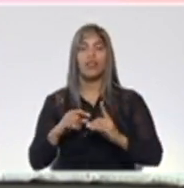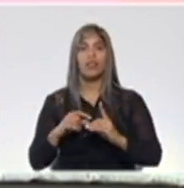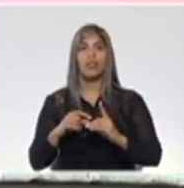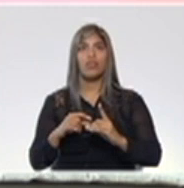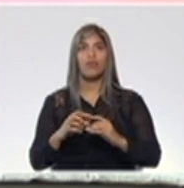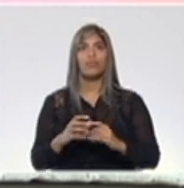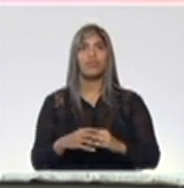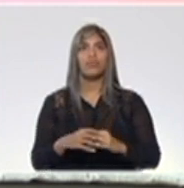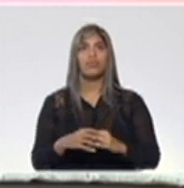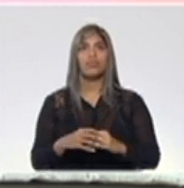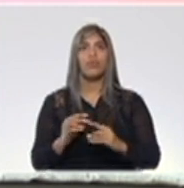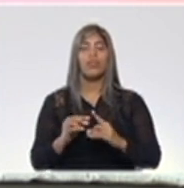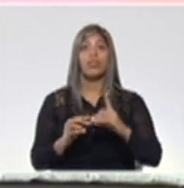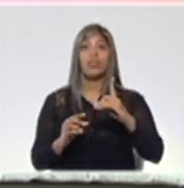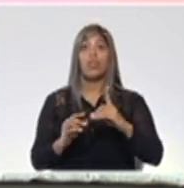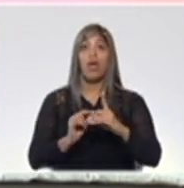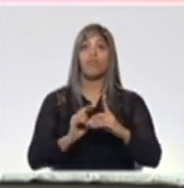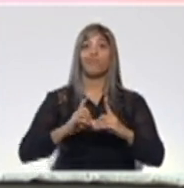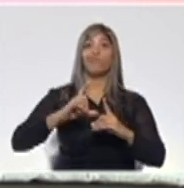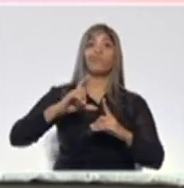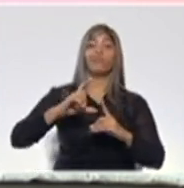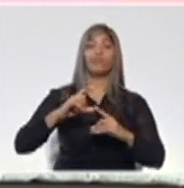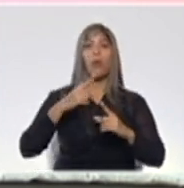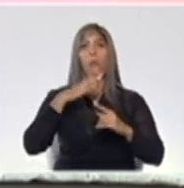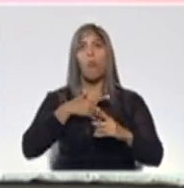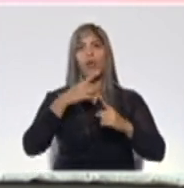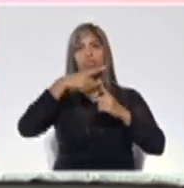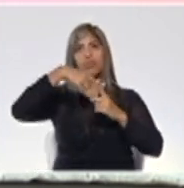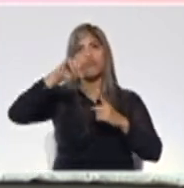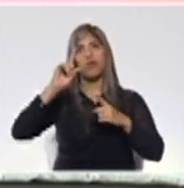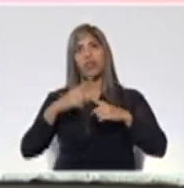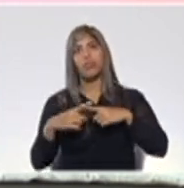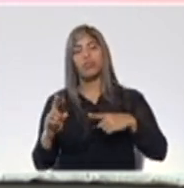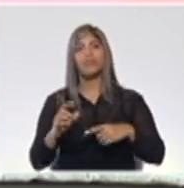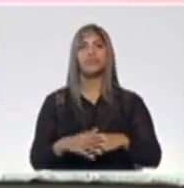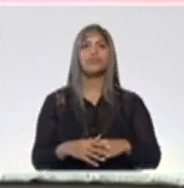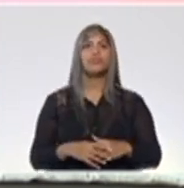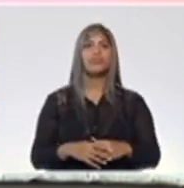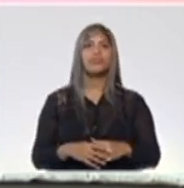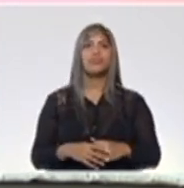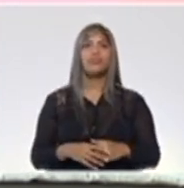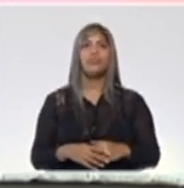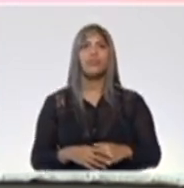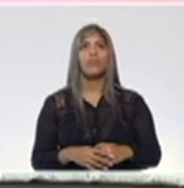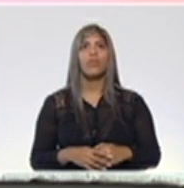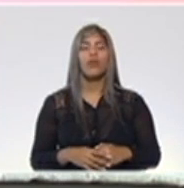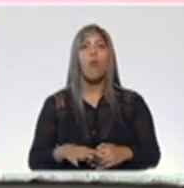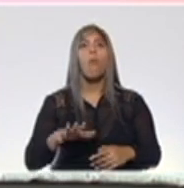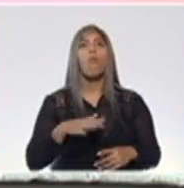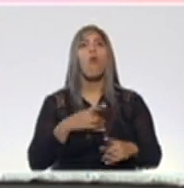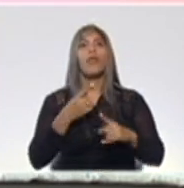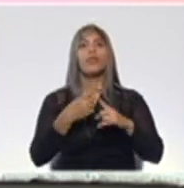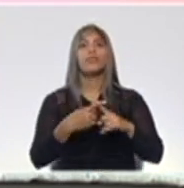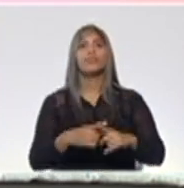diagonal le podemos colocar una D mayúscula para diferenciar. Muy bien. ¿Qué podemos